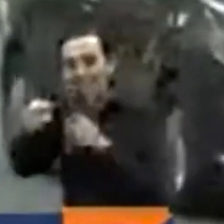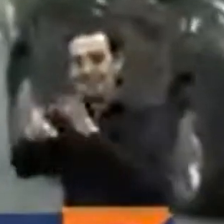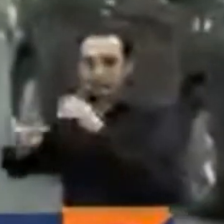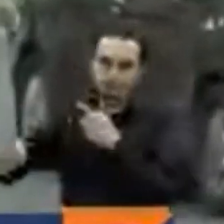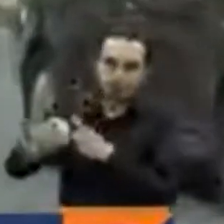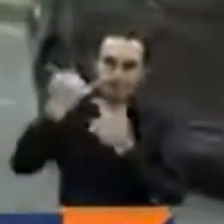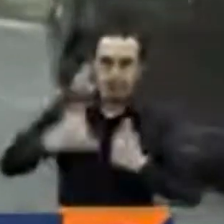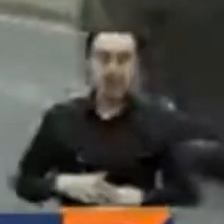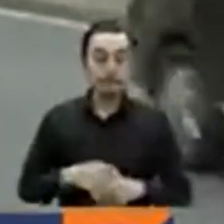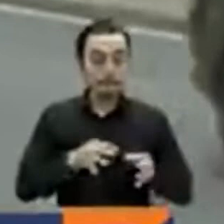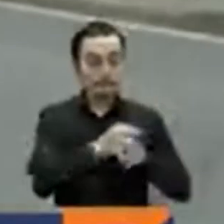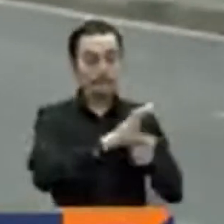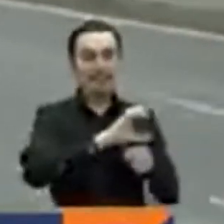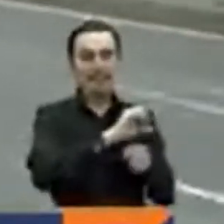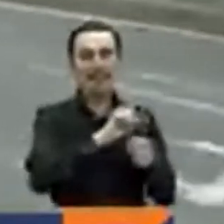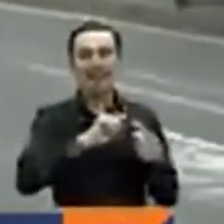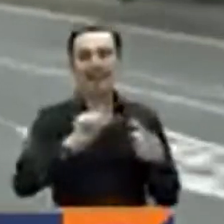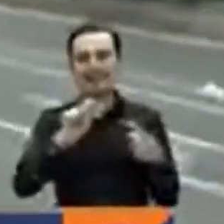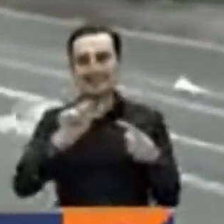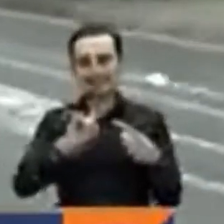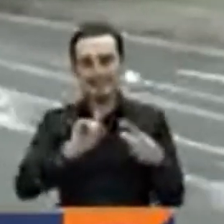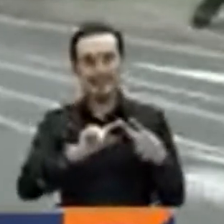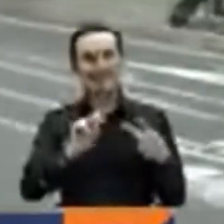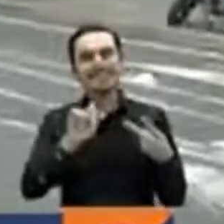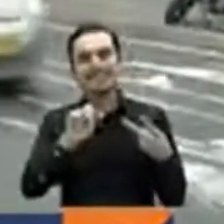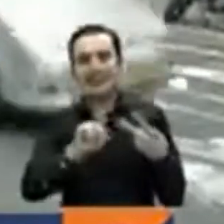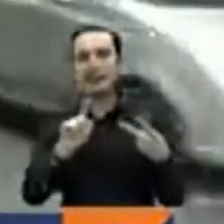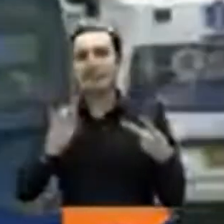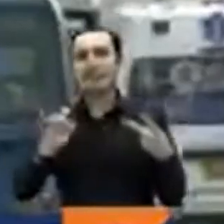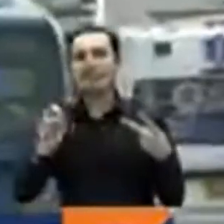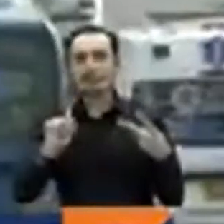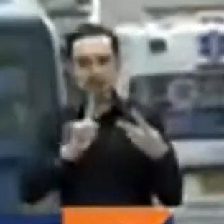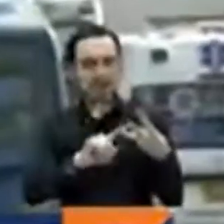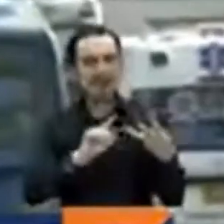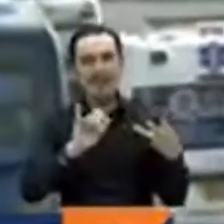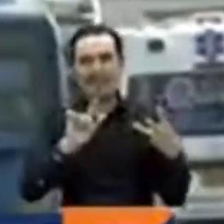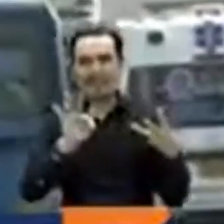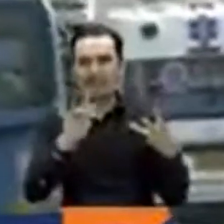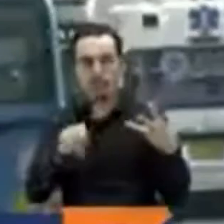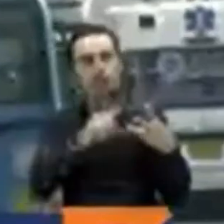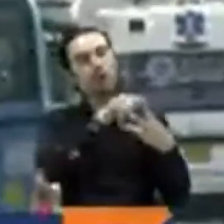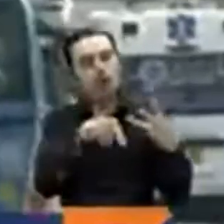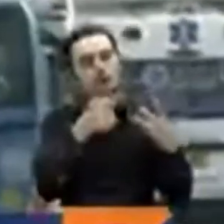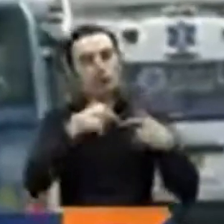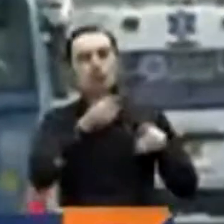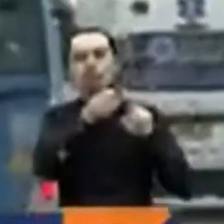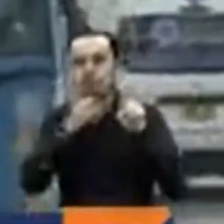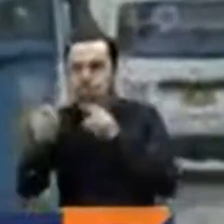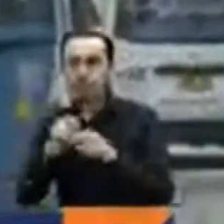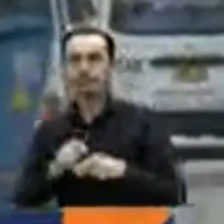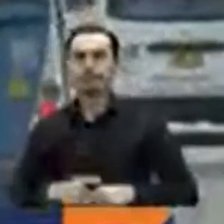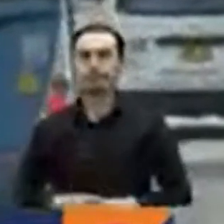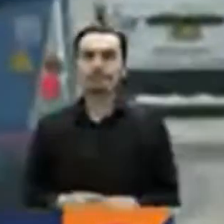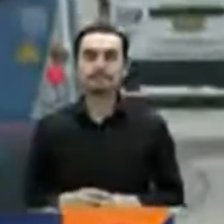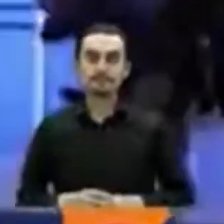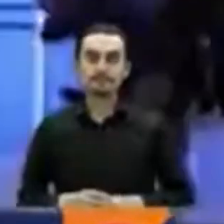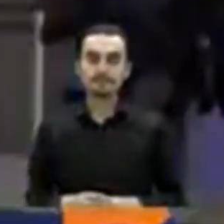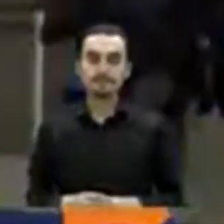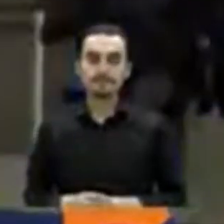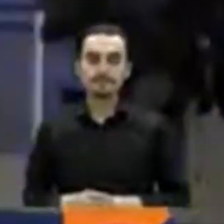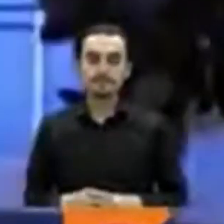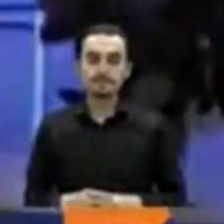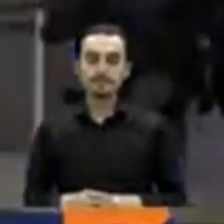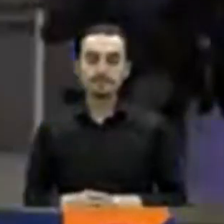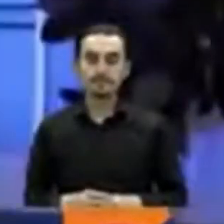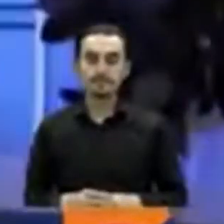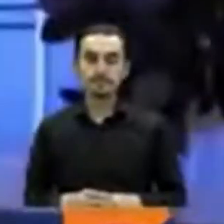barrios Andrés Sanín, San Benito, Altos Los Chorros se presentaron los otros 4 hechos violentos. De igual forma, dentro de